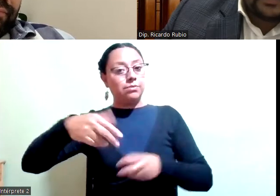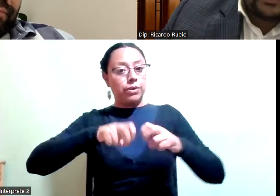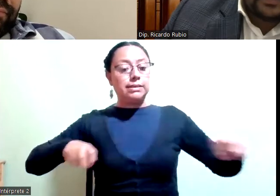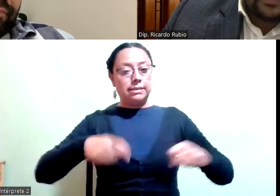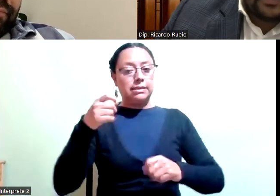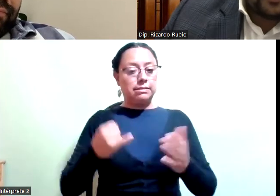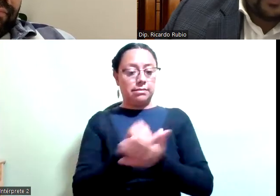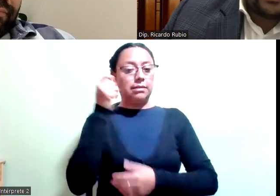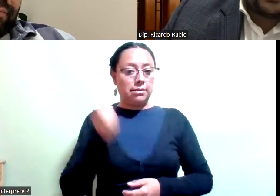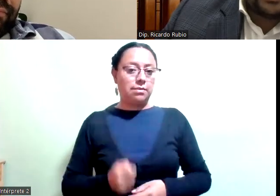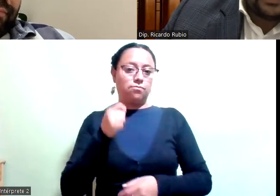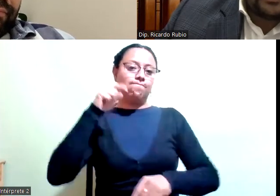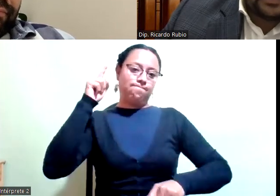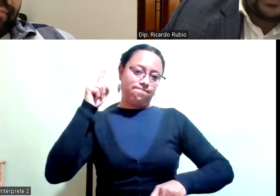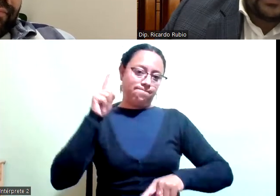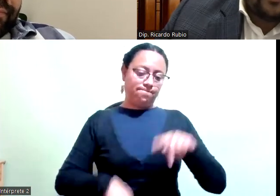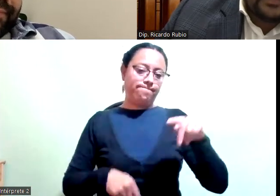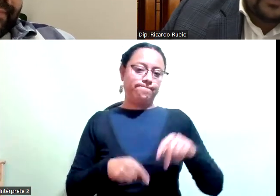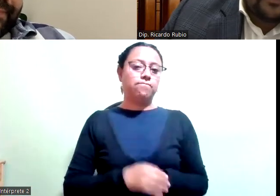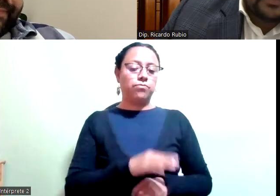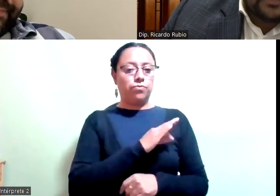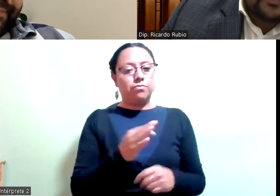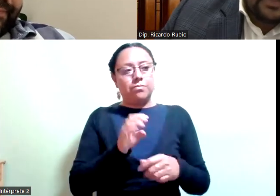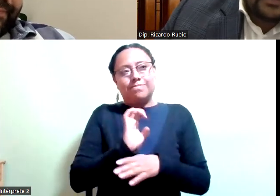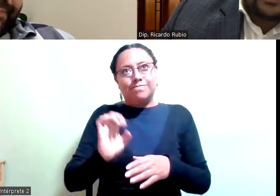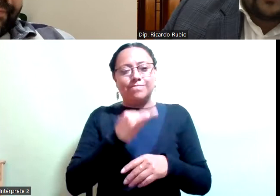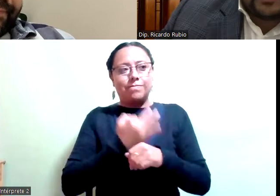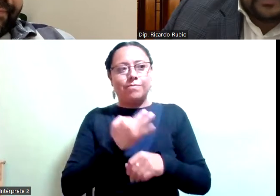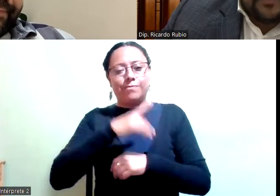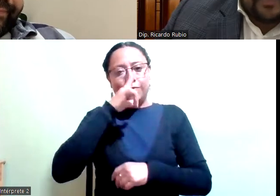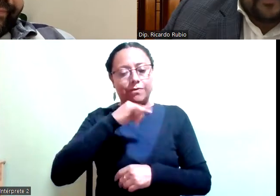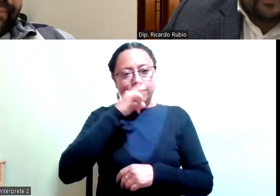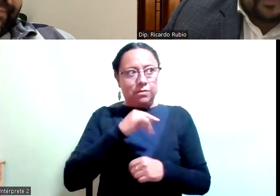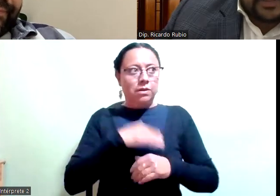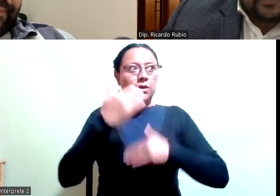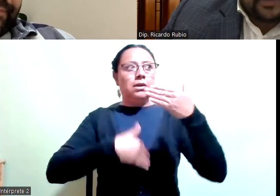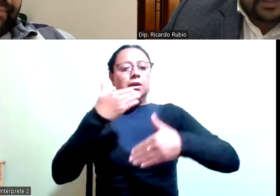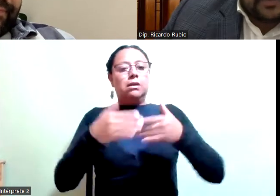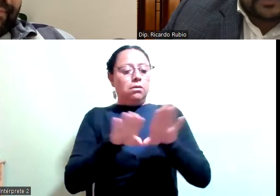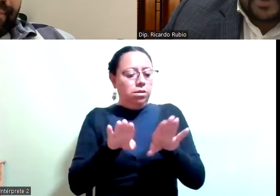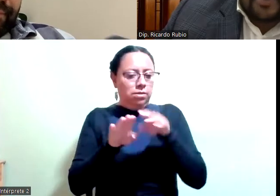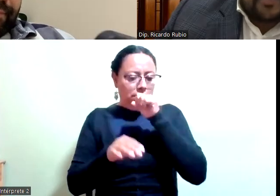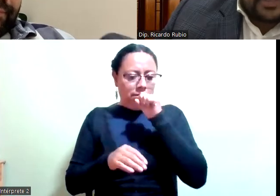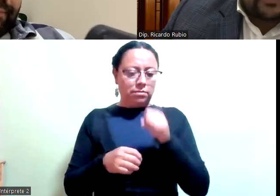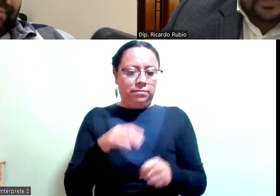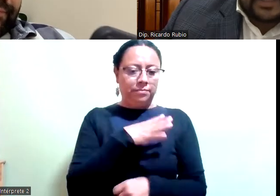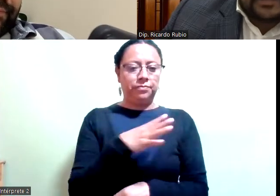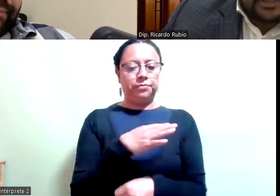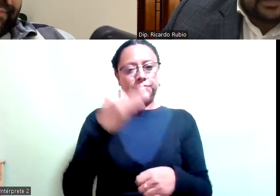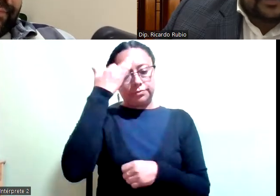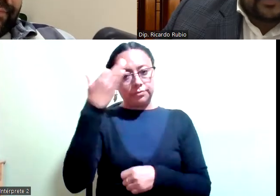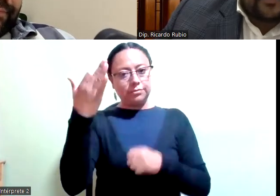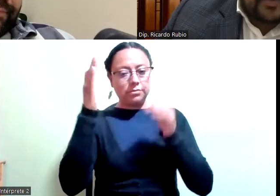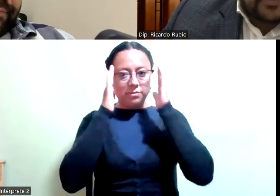Corte de Justicia. Entonces, no hay necesidad de estar generando vicios de procedimiento si tenemos el tiempo y la oportunidad de corregirlos. No es una